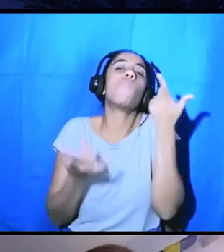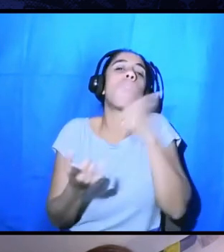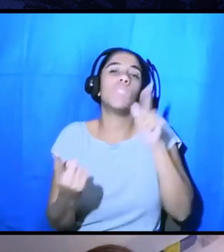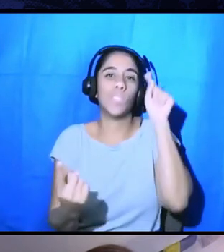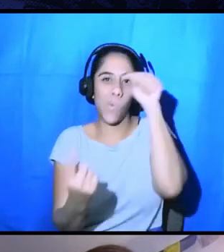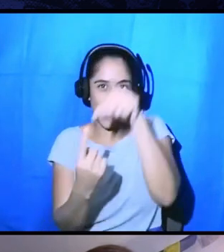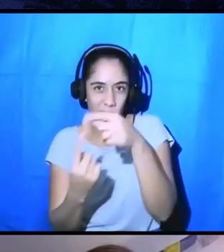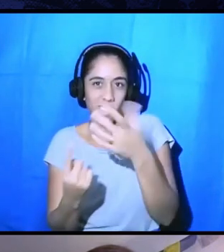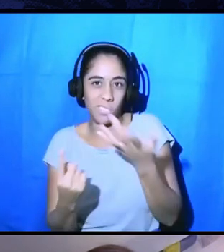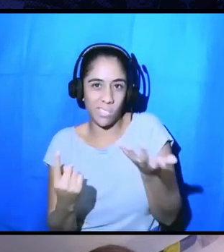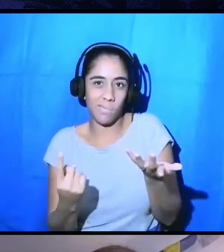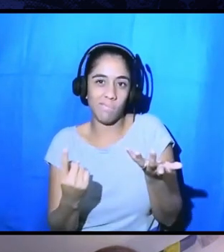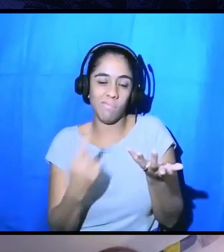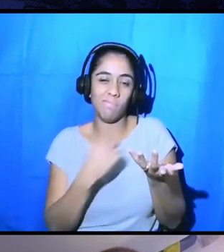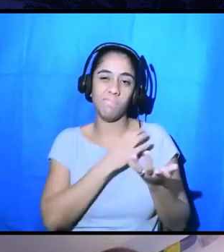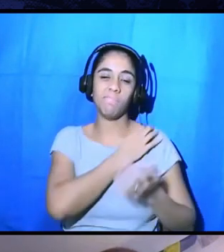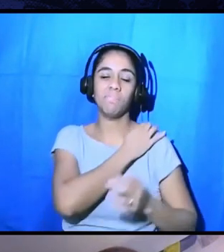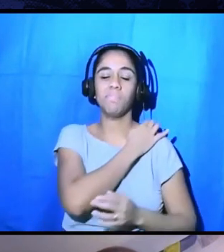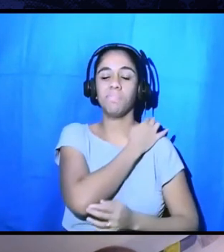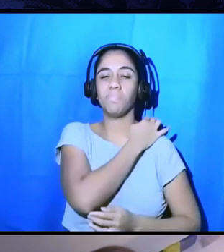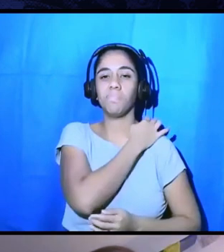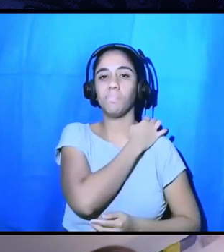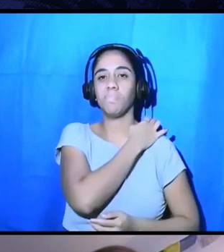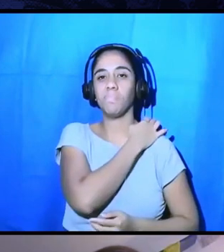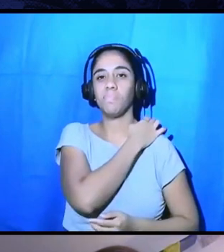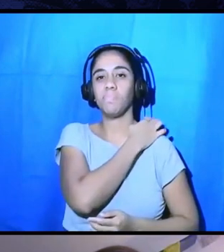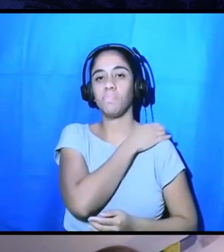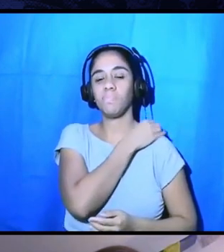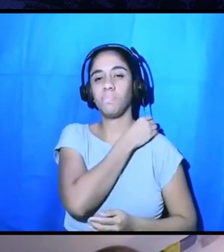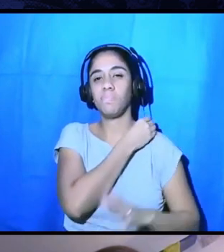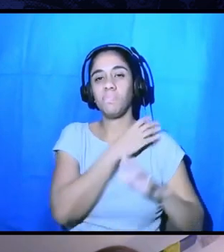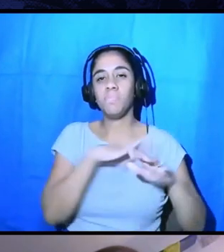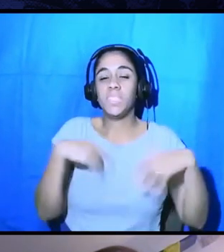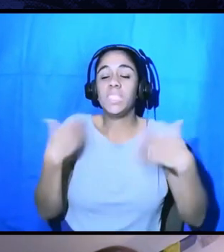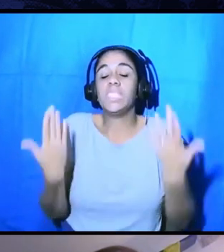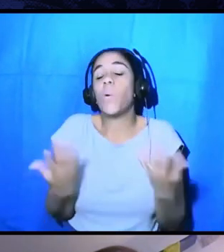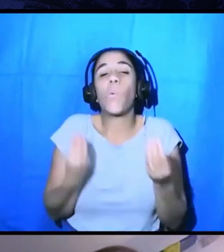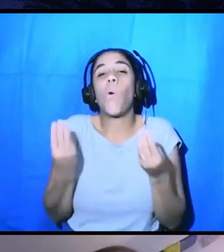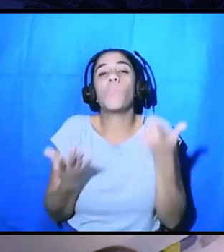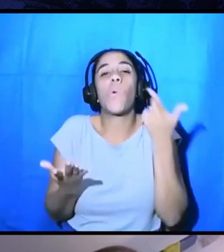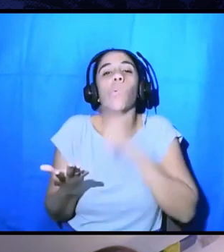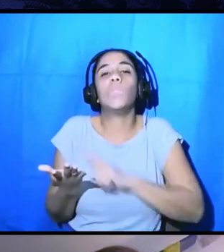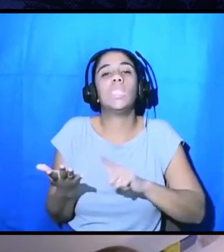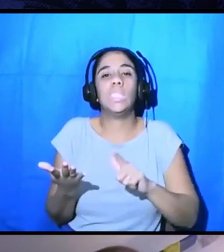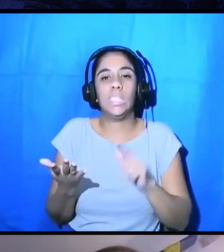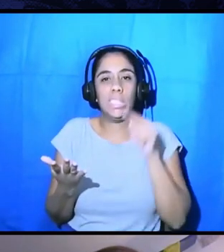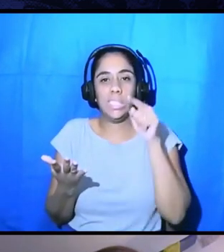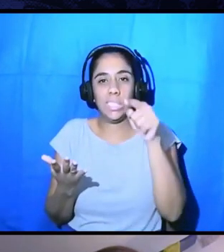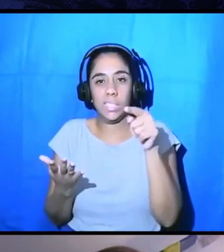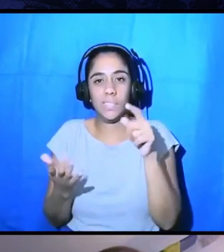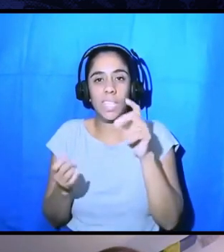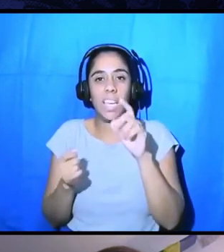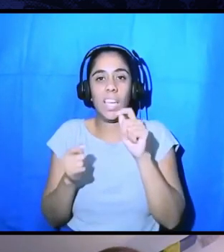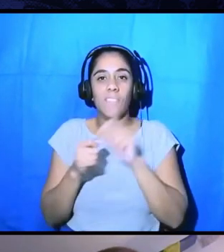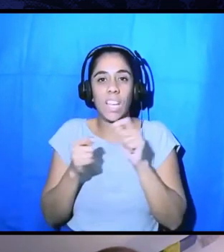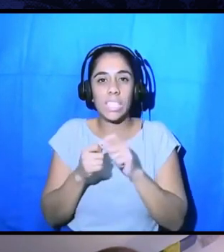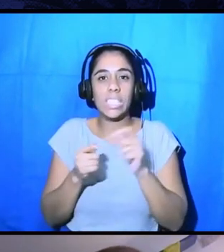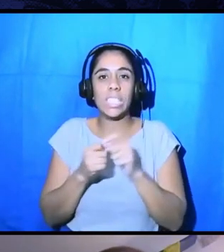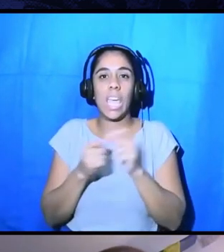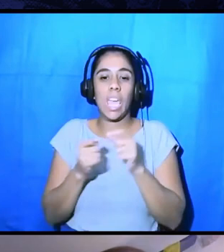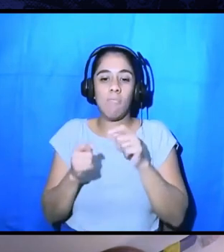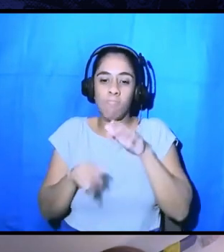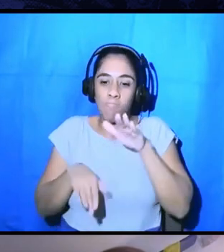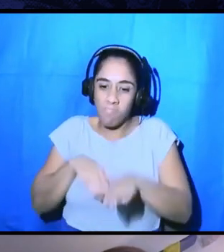como de cuáles son las mediaciones cuáles son esos pasos históricos que nos